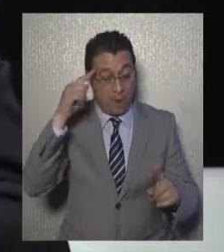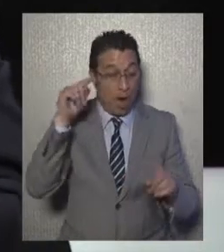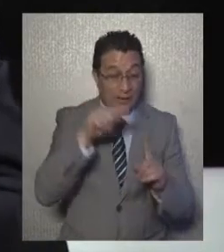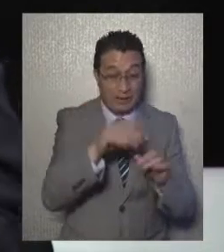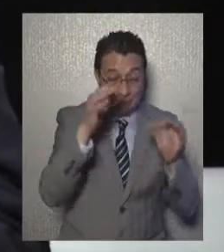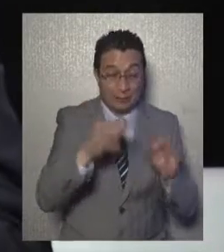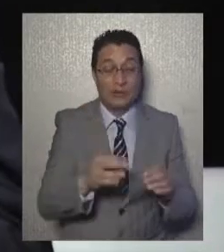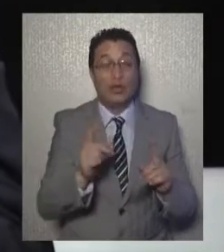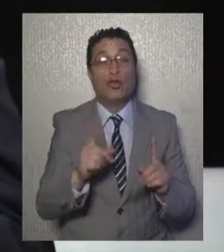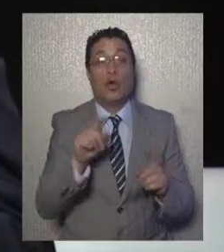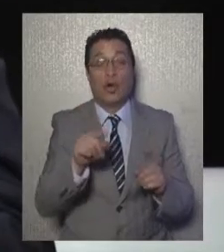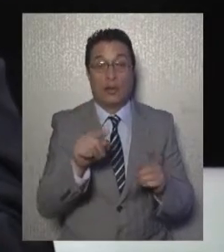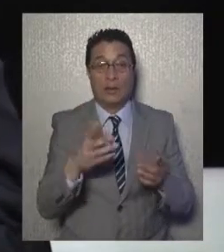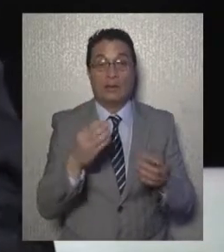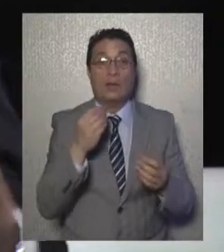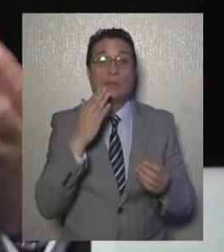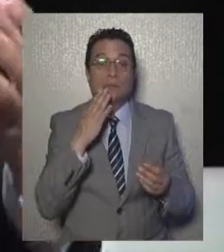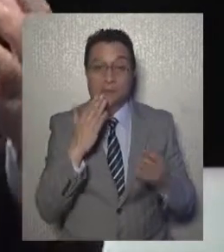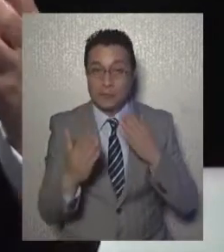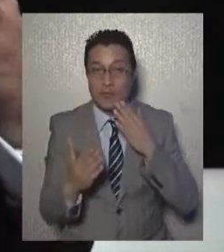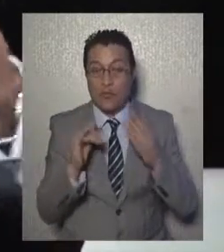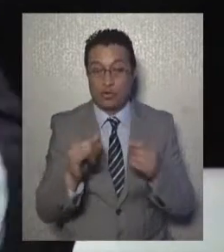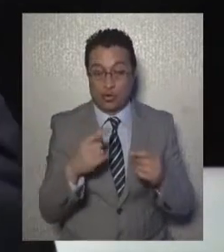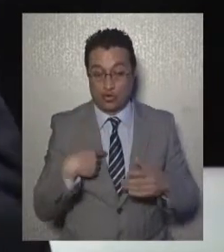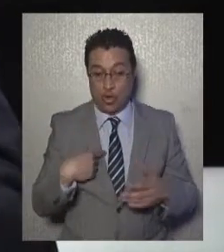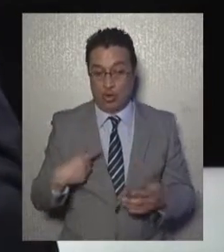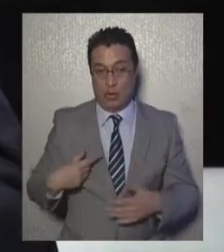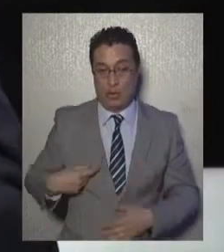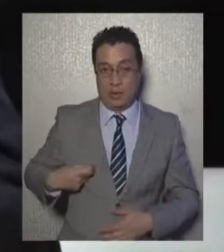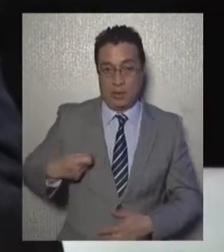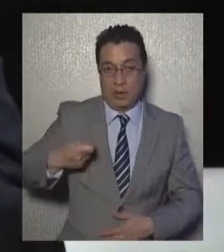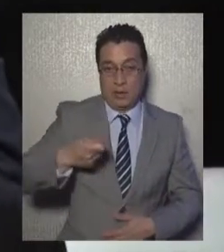tiene la bondad de que cuando yo hago una inversión,